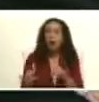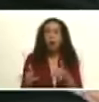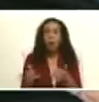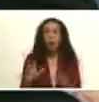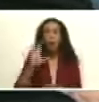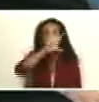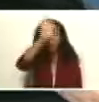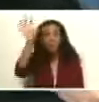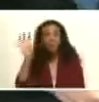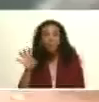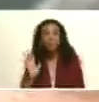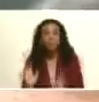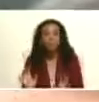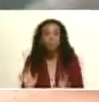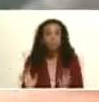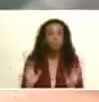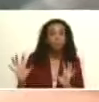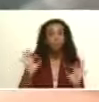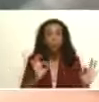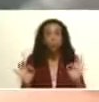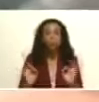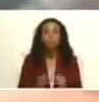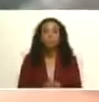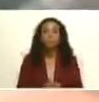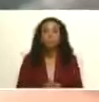los países.